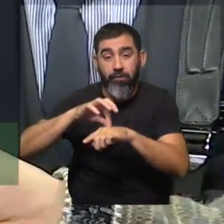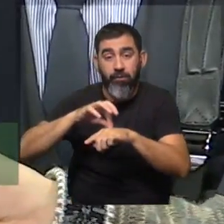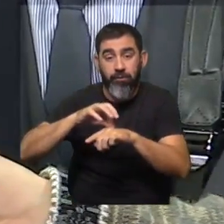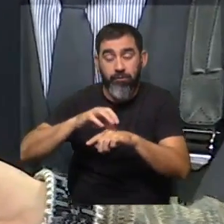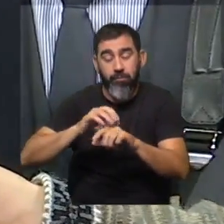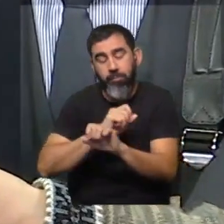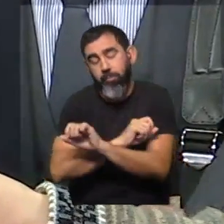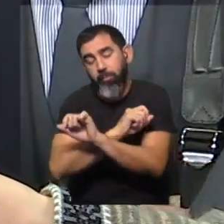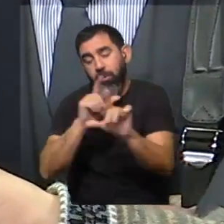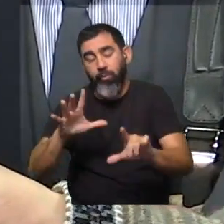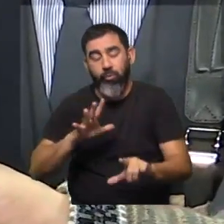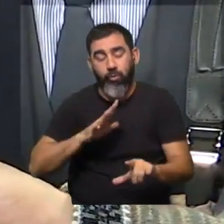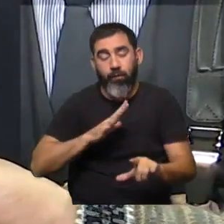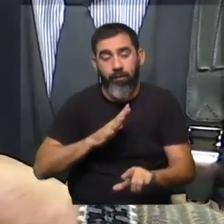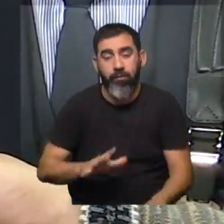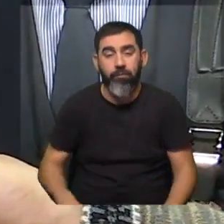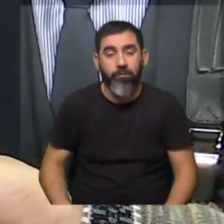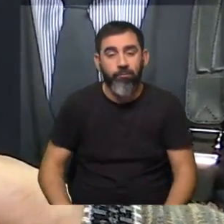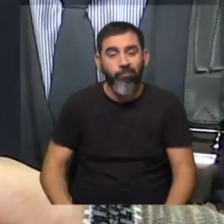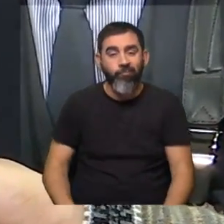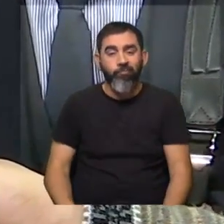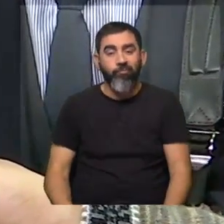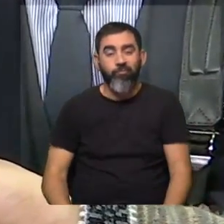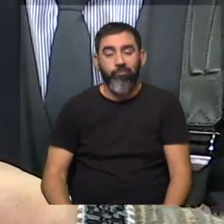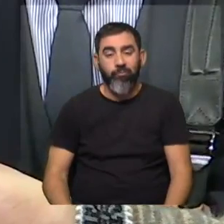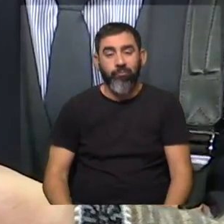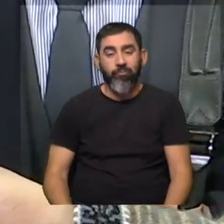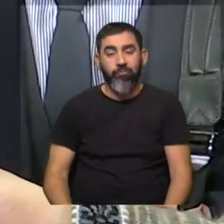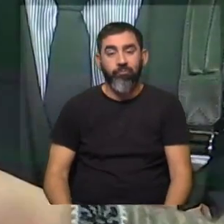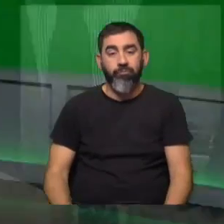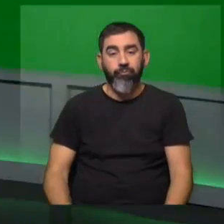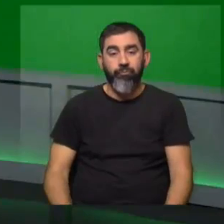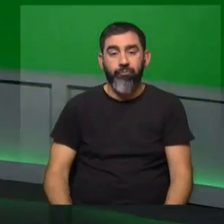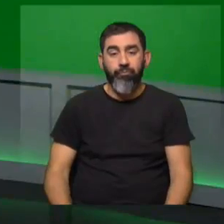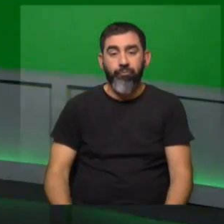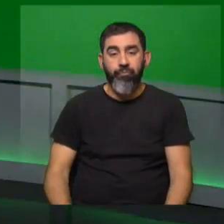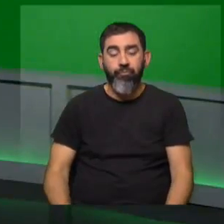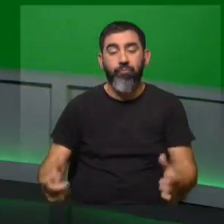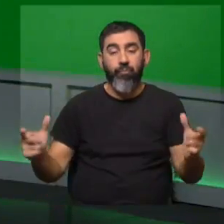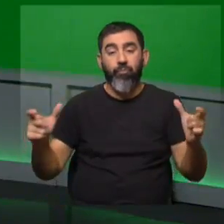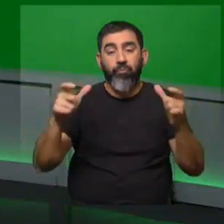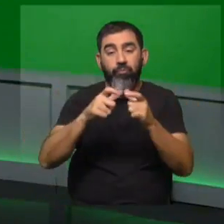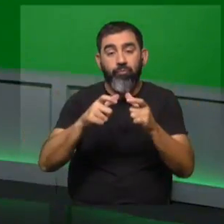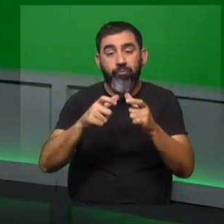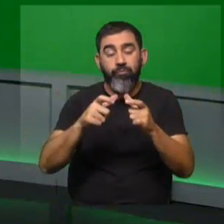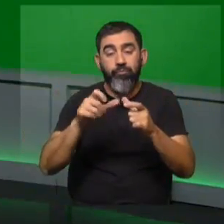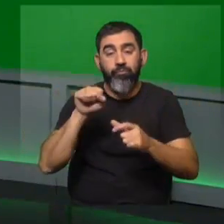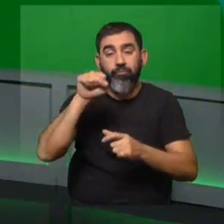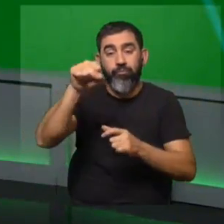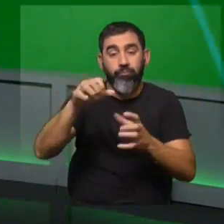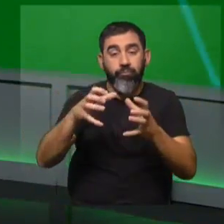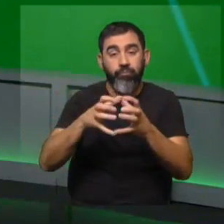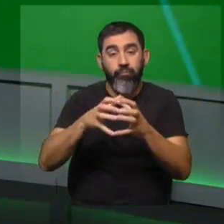complicados son magros más prejuicios de lo que le seguimos haciendo el comité central del partido socialista